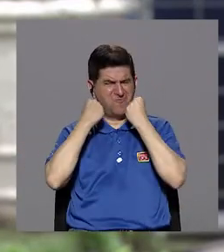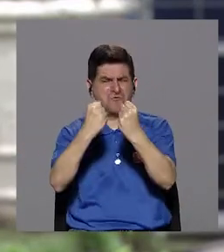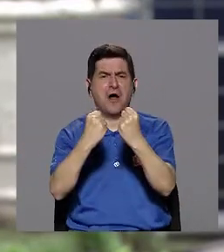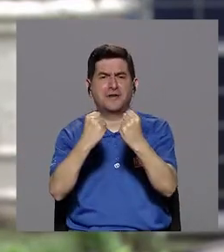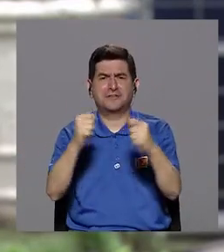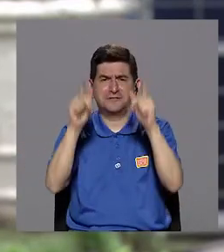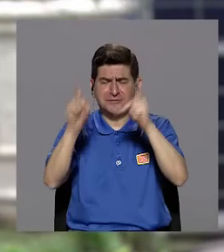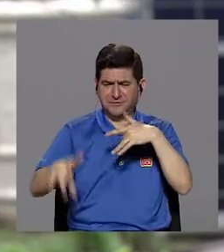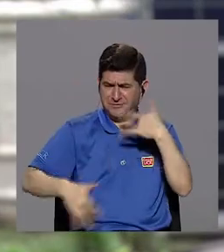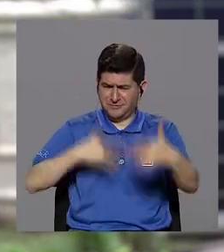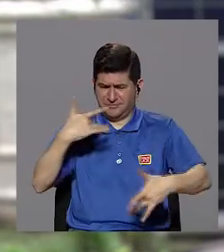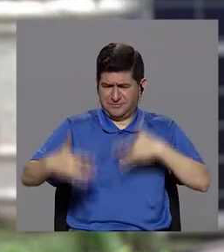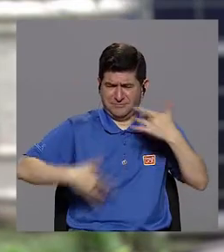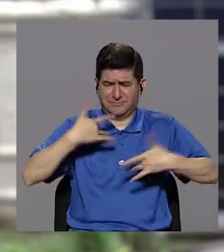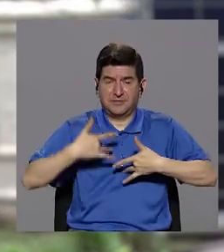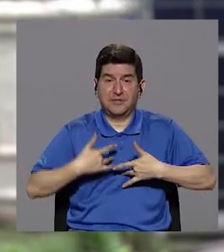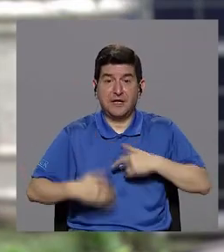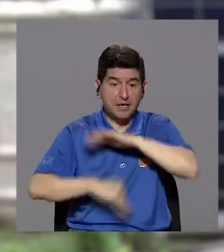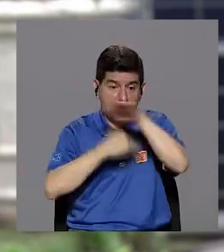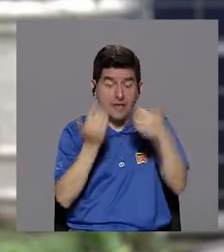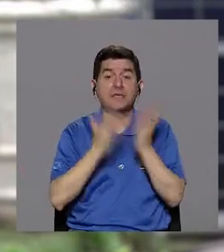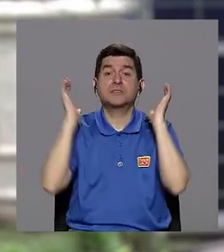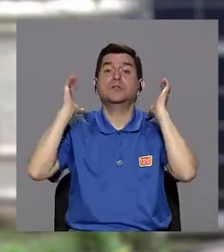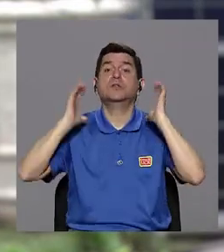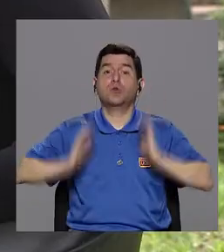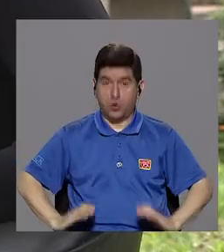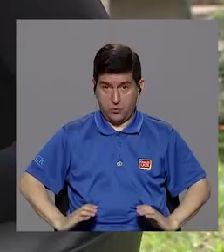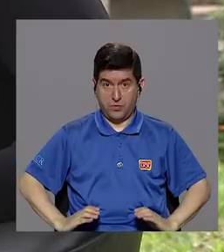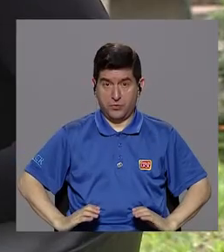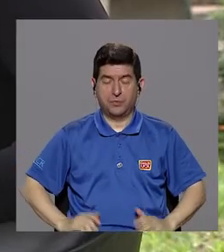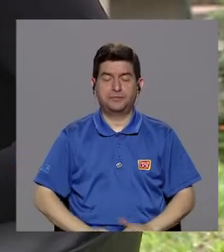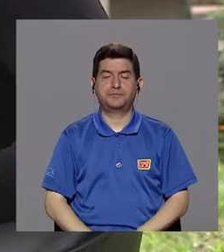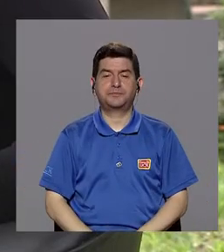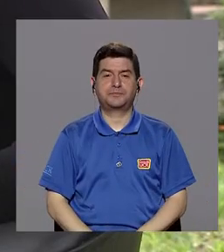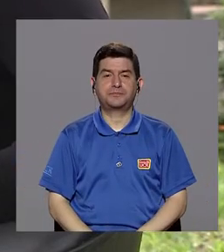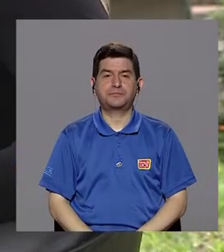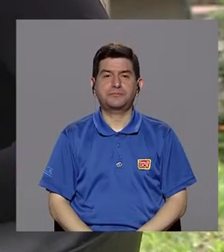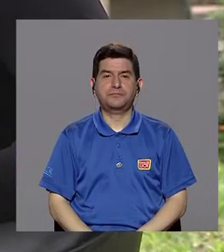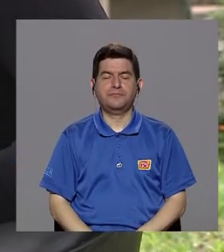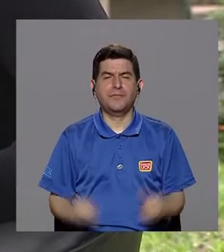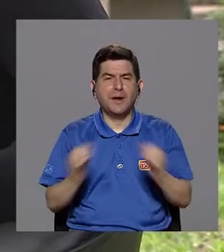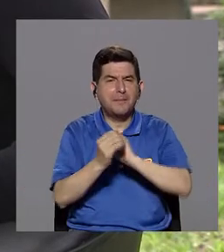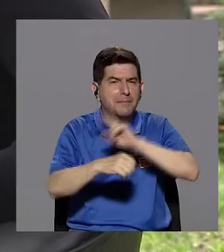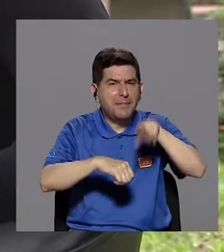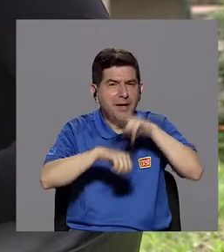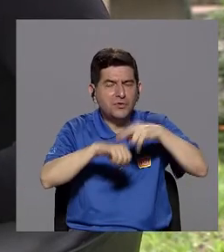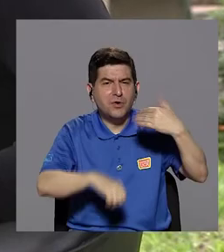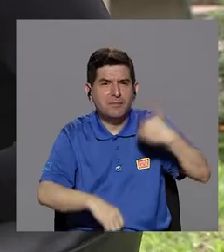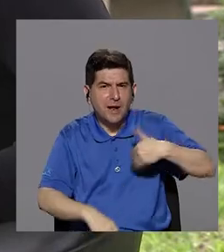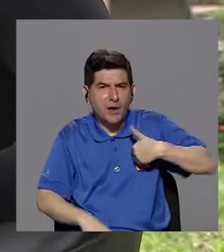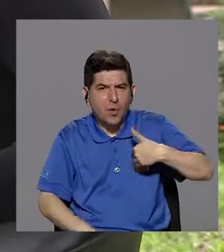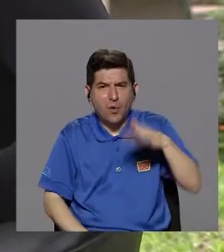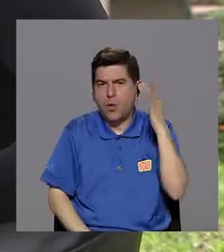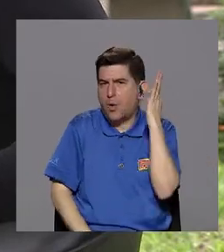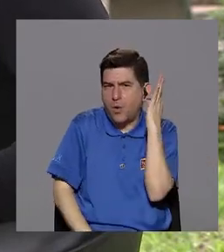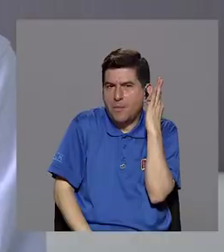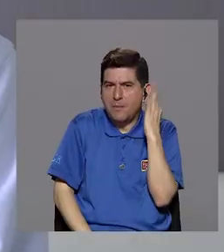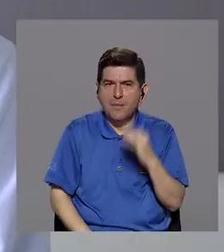que las personas sienten y que es en todo el cuerpo. Doctora, ¿y es más frecuente en hombres que en